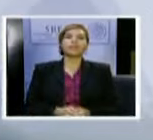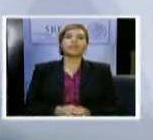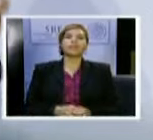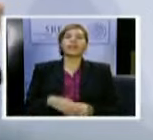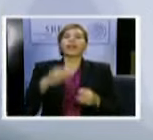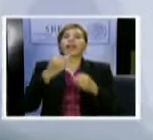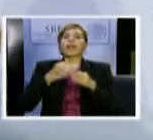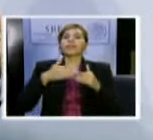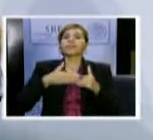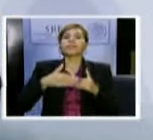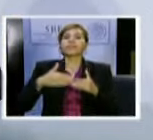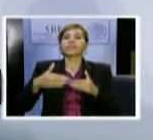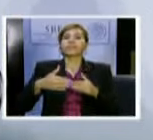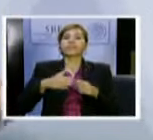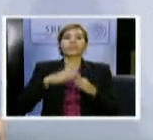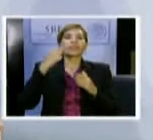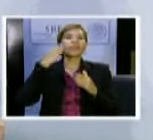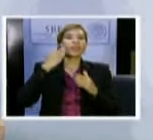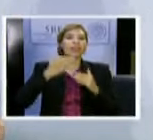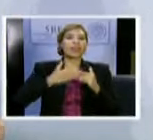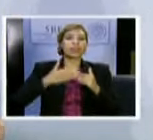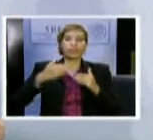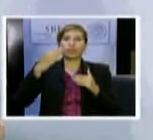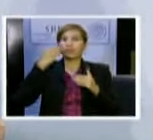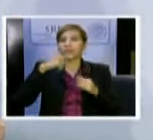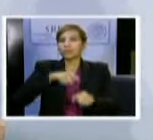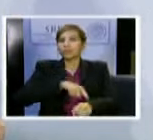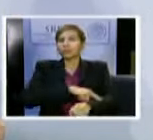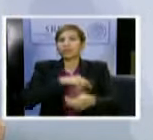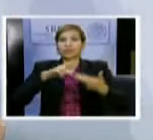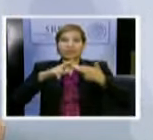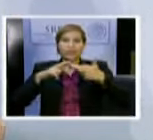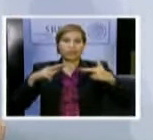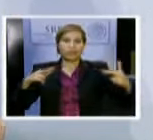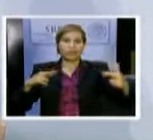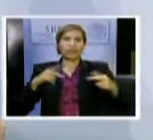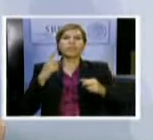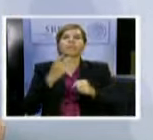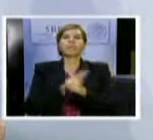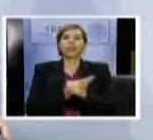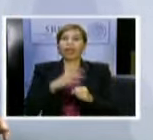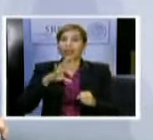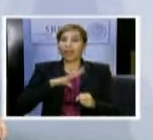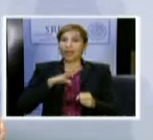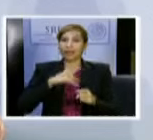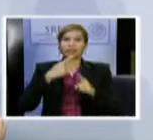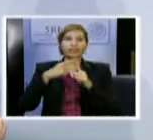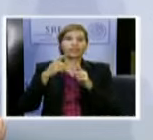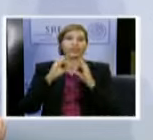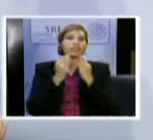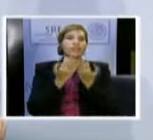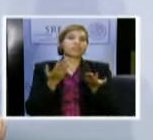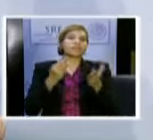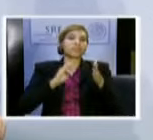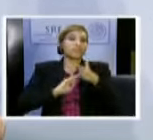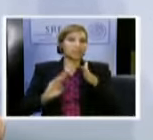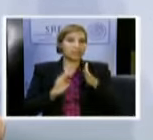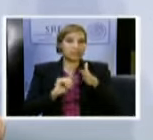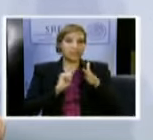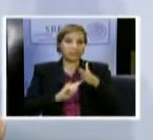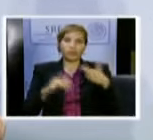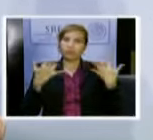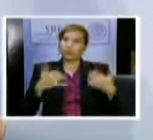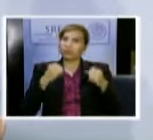en este periodo tan largo de esta relación? Por supuesto, ha habido medidas migratorias muy